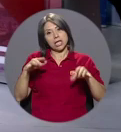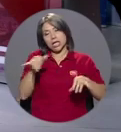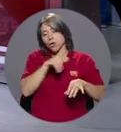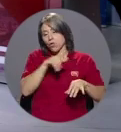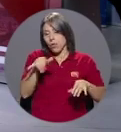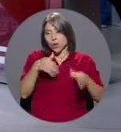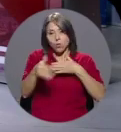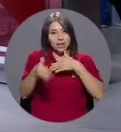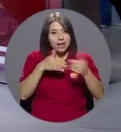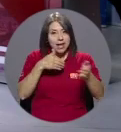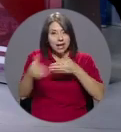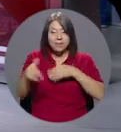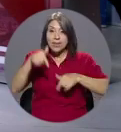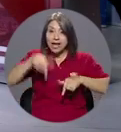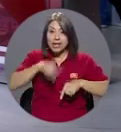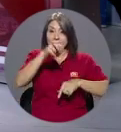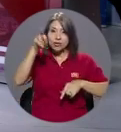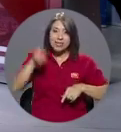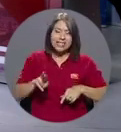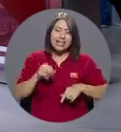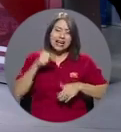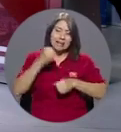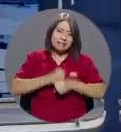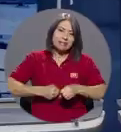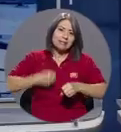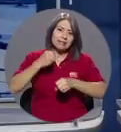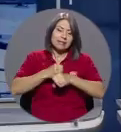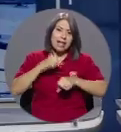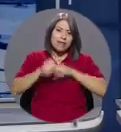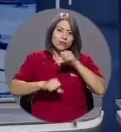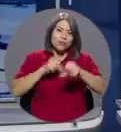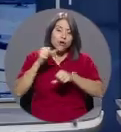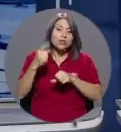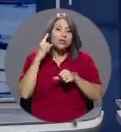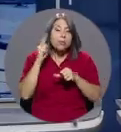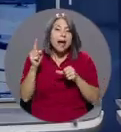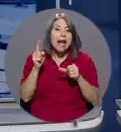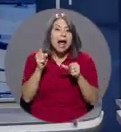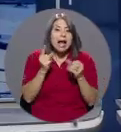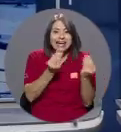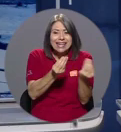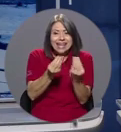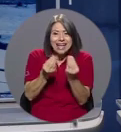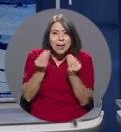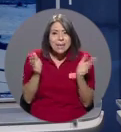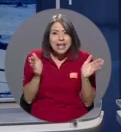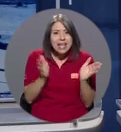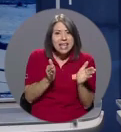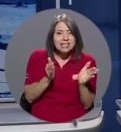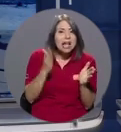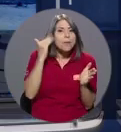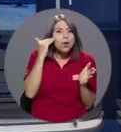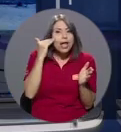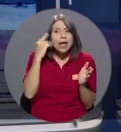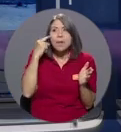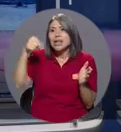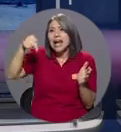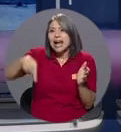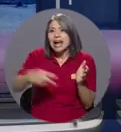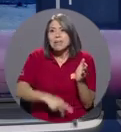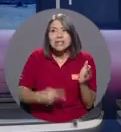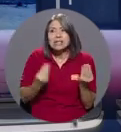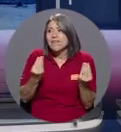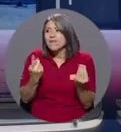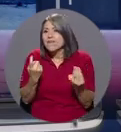agropecuaria. Los esfuerzos en Costa Rica se están poniendo sobre todo en pequeña escala. ¿Por qué? Por el tema del desempleo que hay